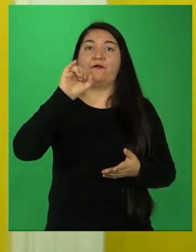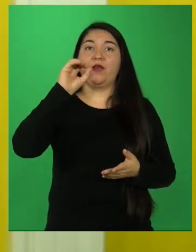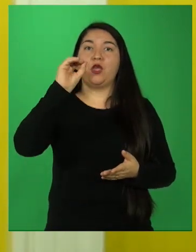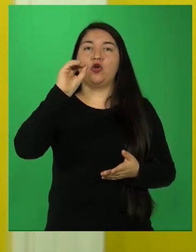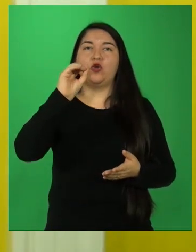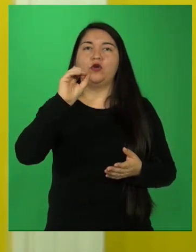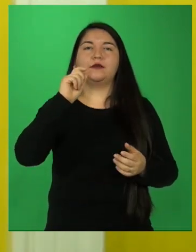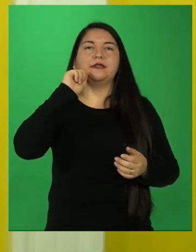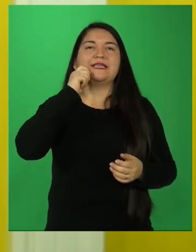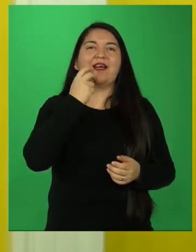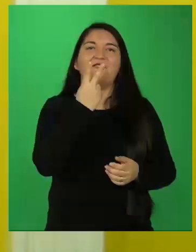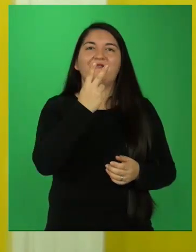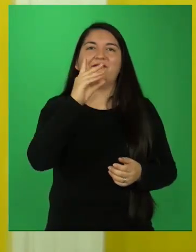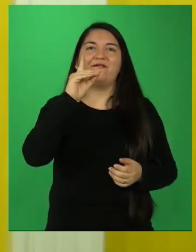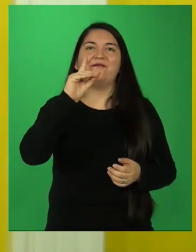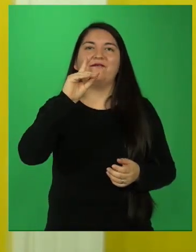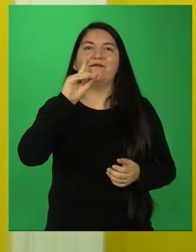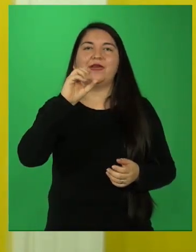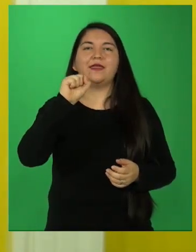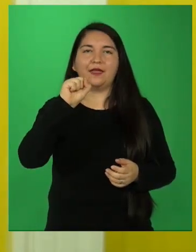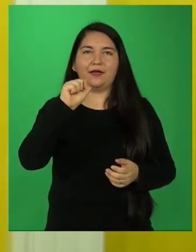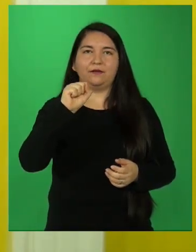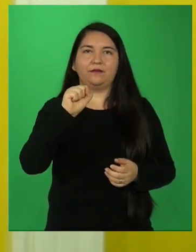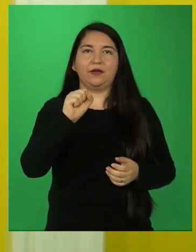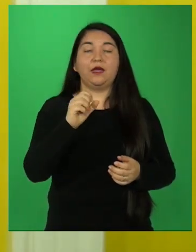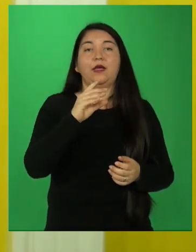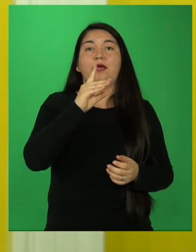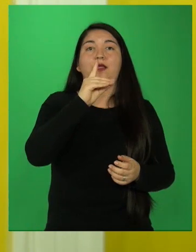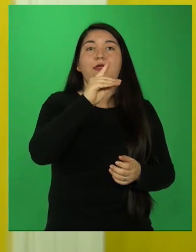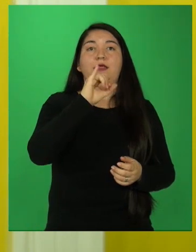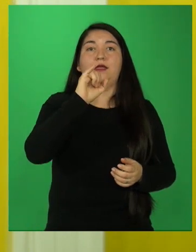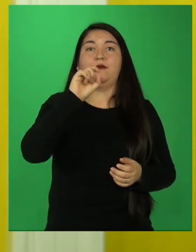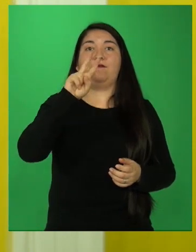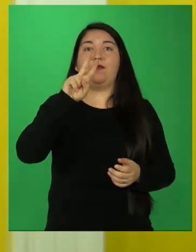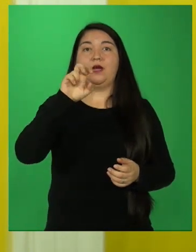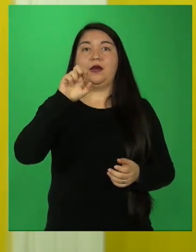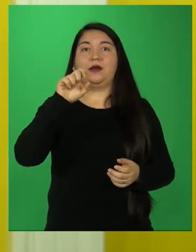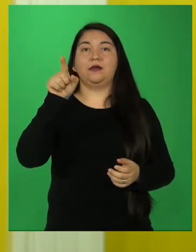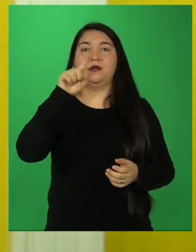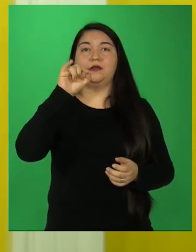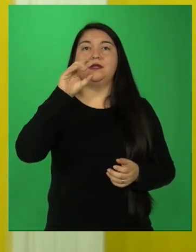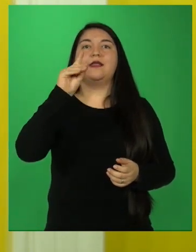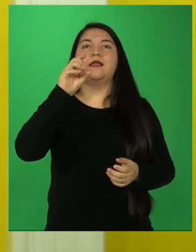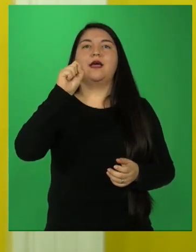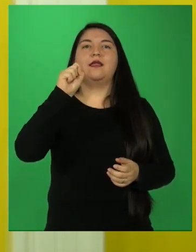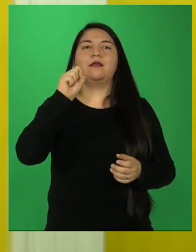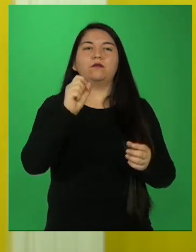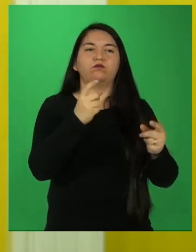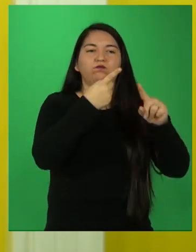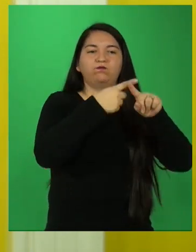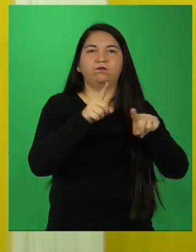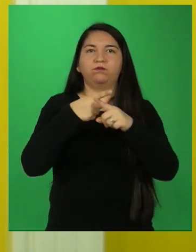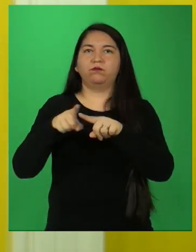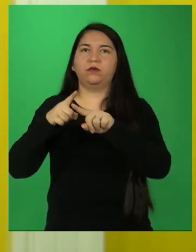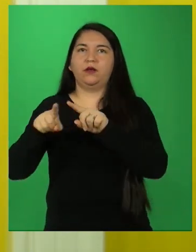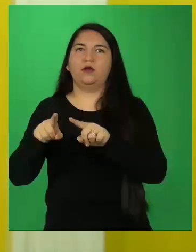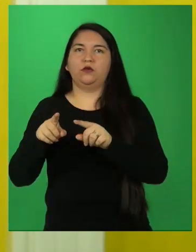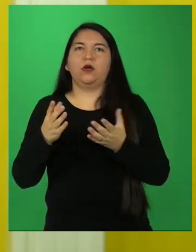y diversidad, variedad. Entonces, de acuerdo a este concepto, podríamos decir que es una variedad